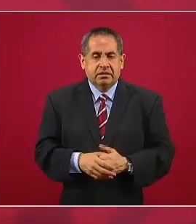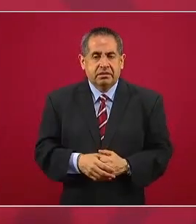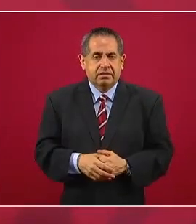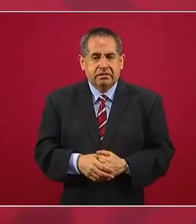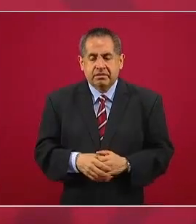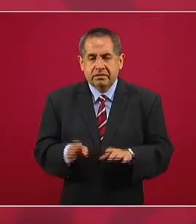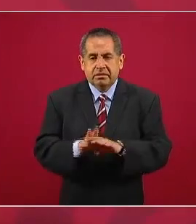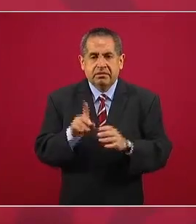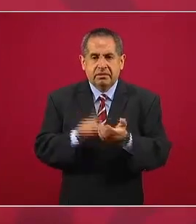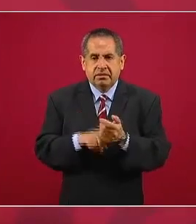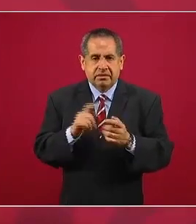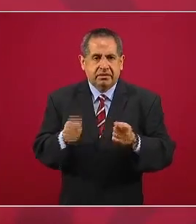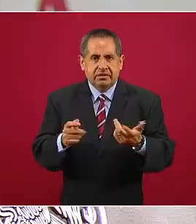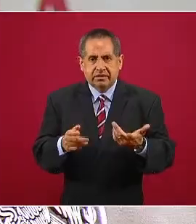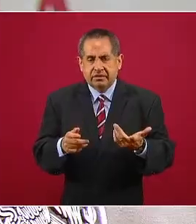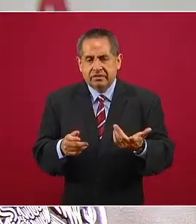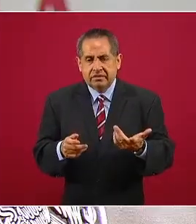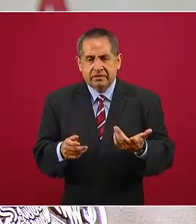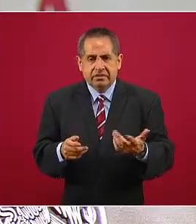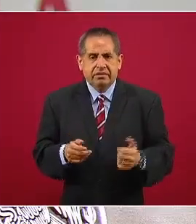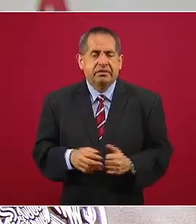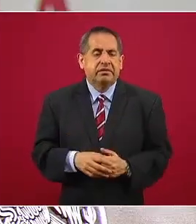también se